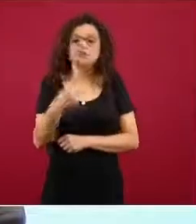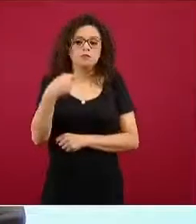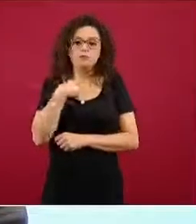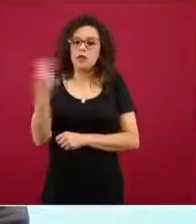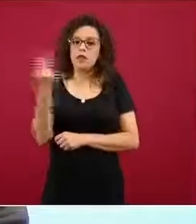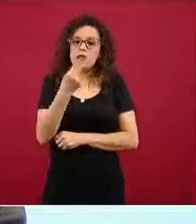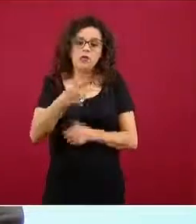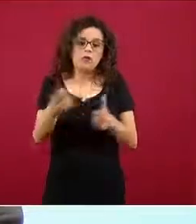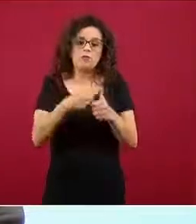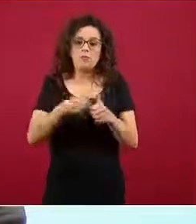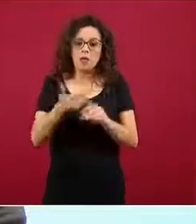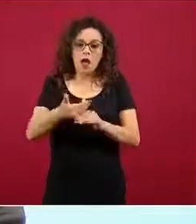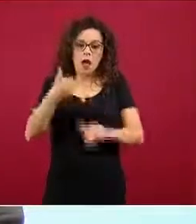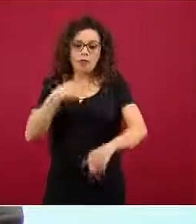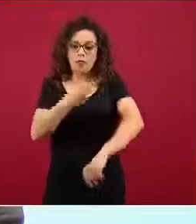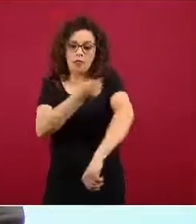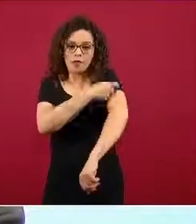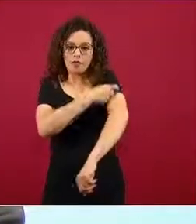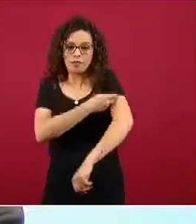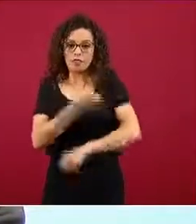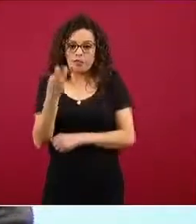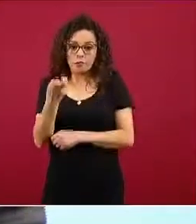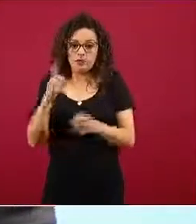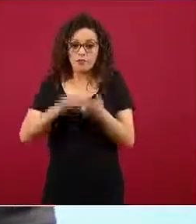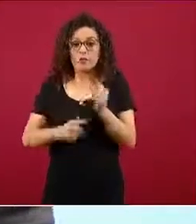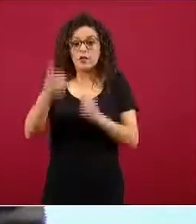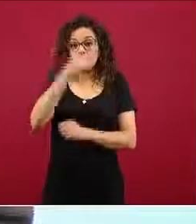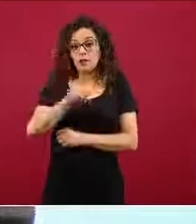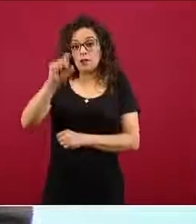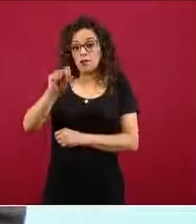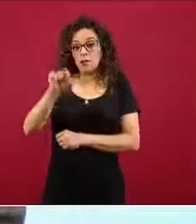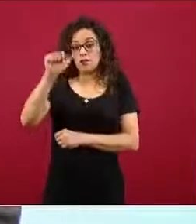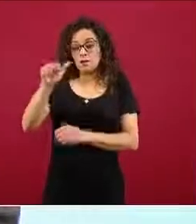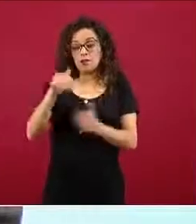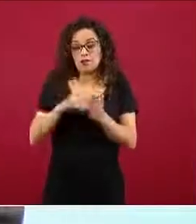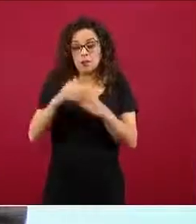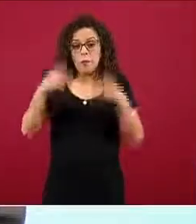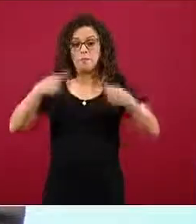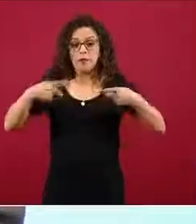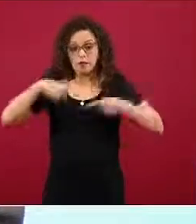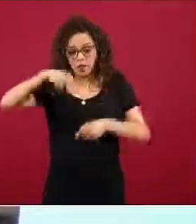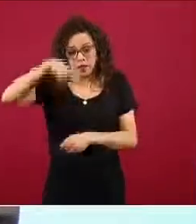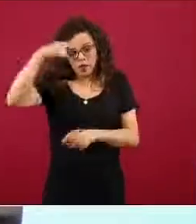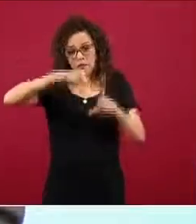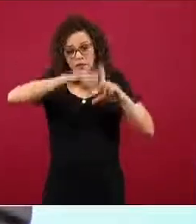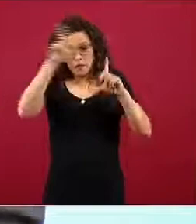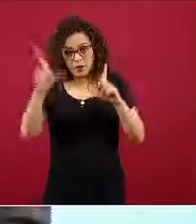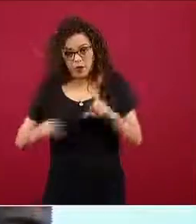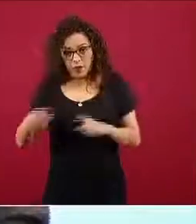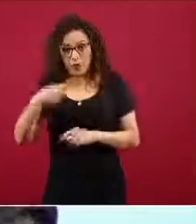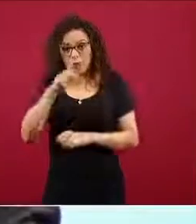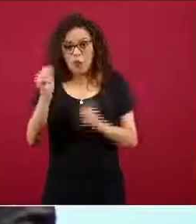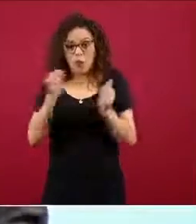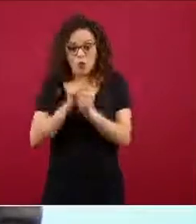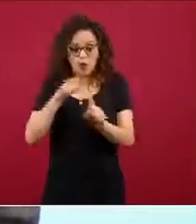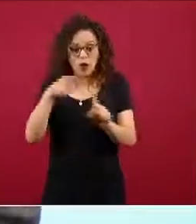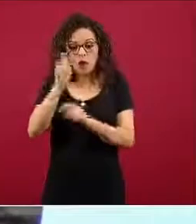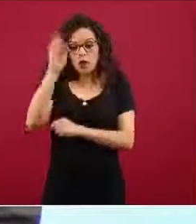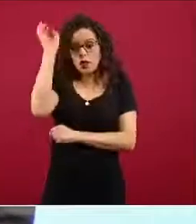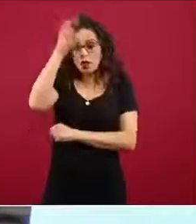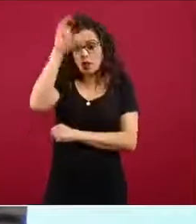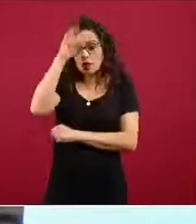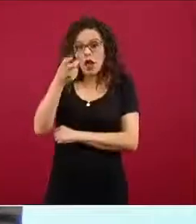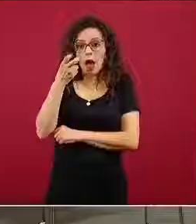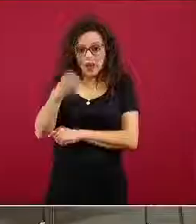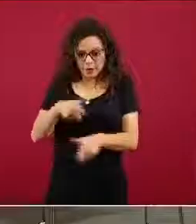126 millones de personas en el país. Y hay que ordenarlas de acuerdo a un criterio técnico, científico, que es el que hemos